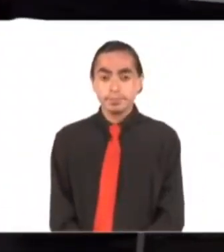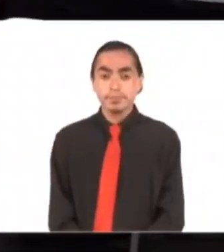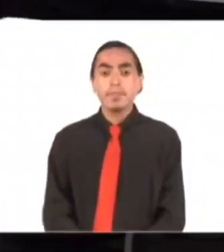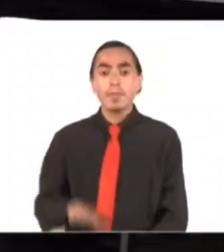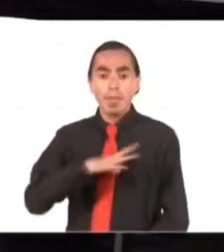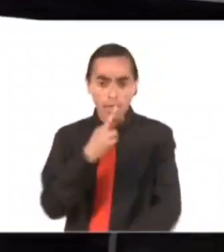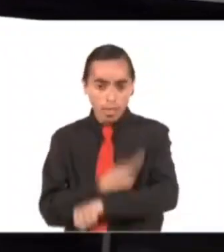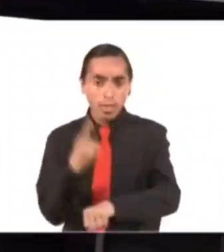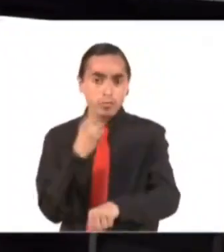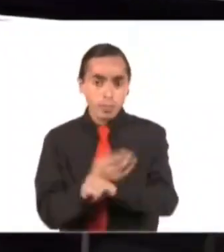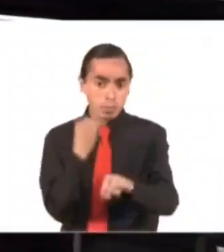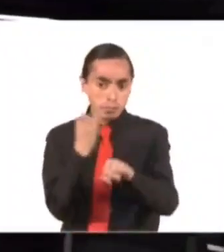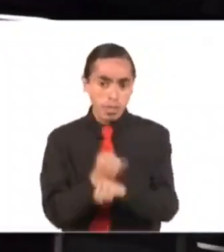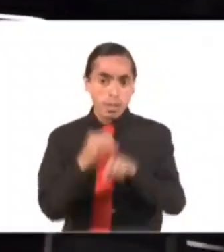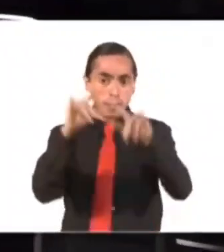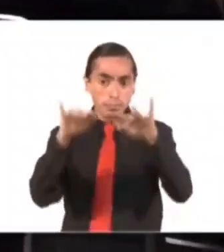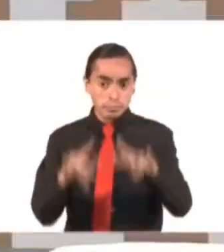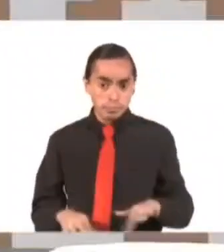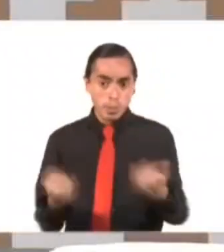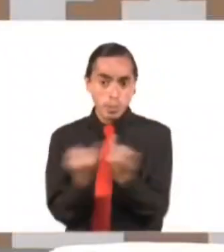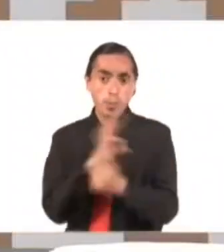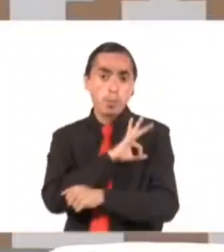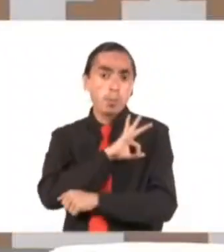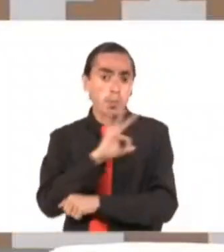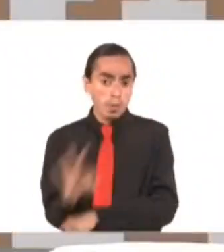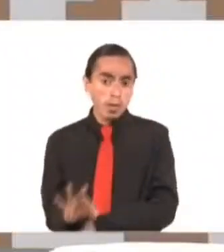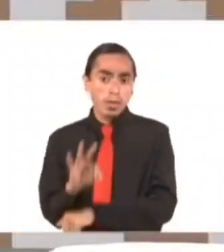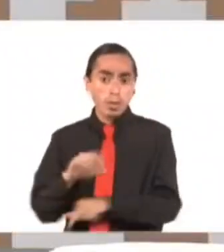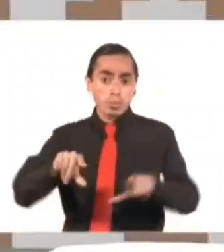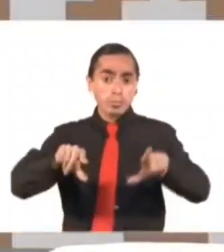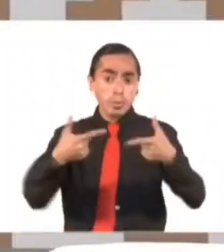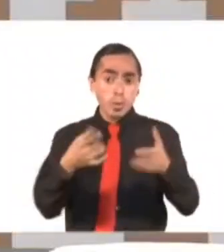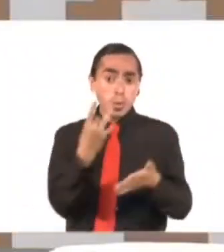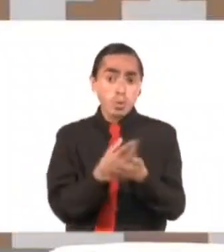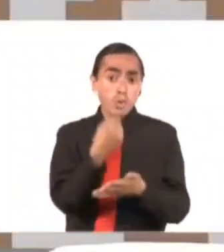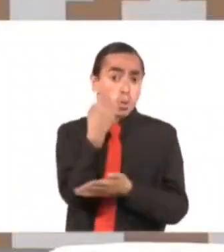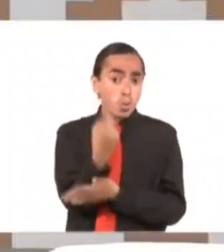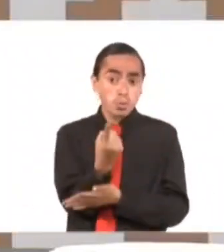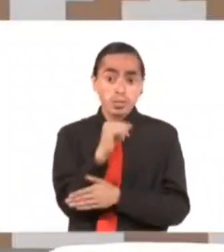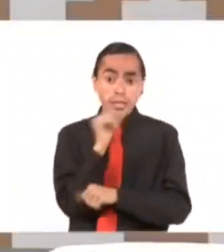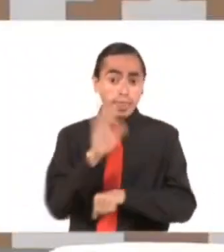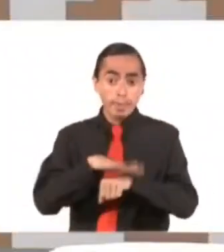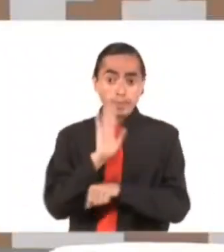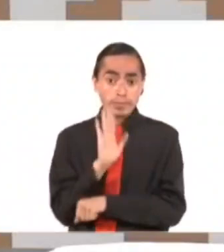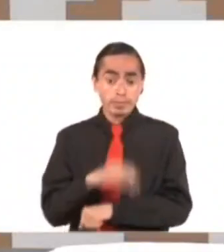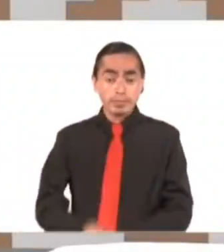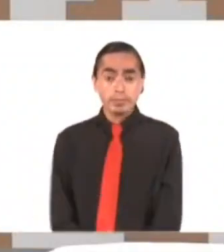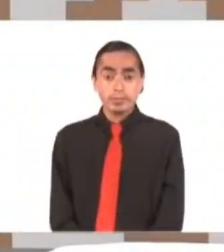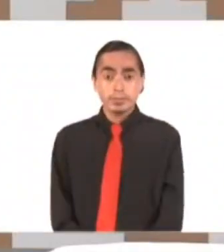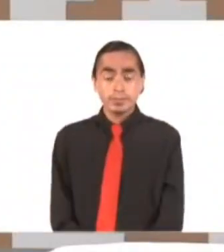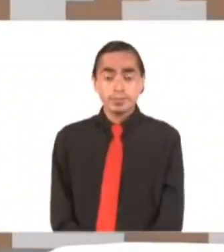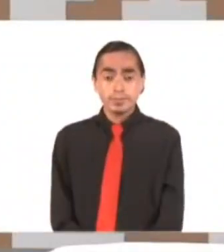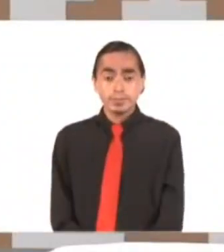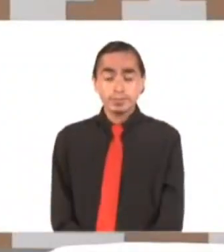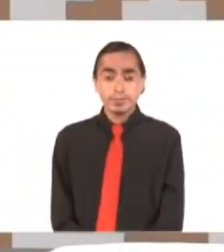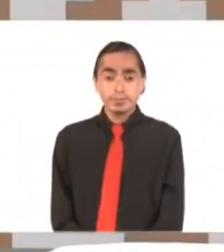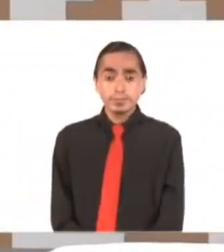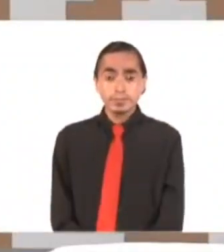realizar el trámite de manera digital, pero todo ocurra a través de una ventanilla única, facilitándole el lugar de acceso. A la fecha hemos